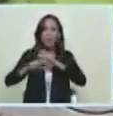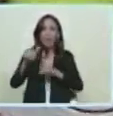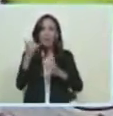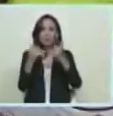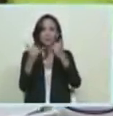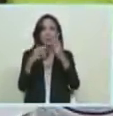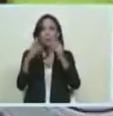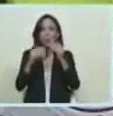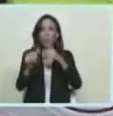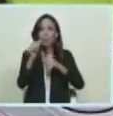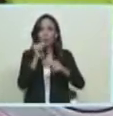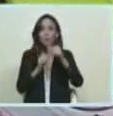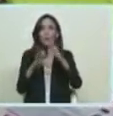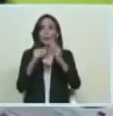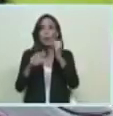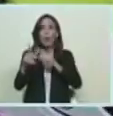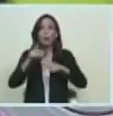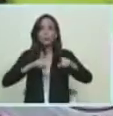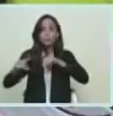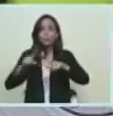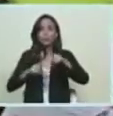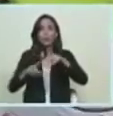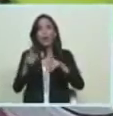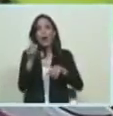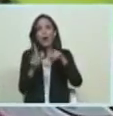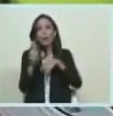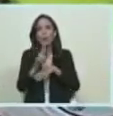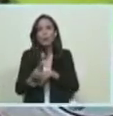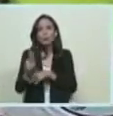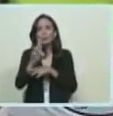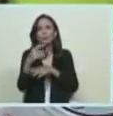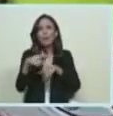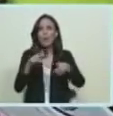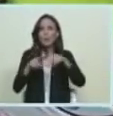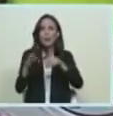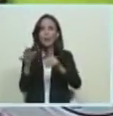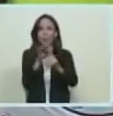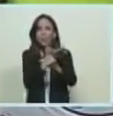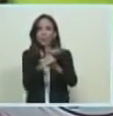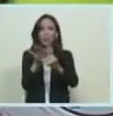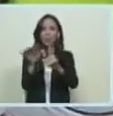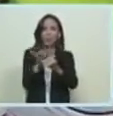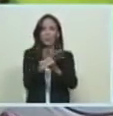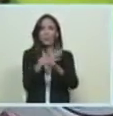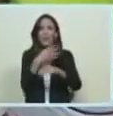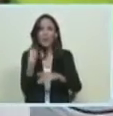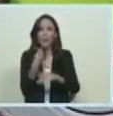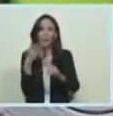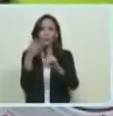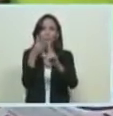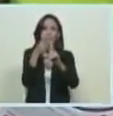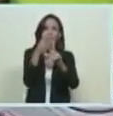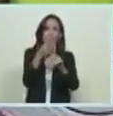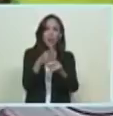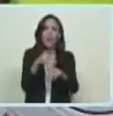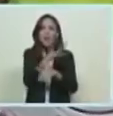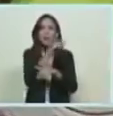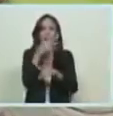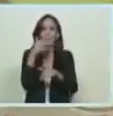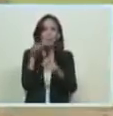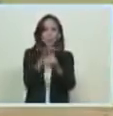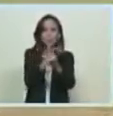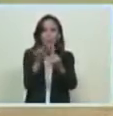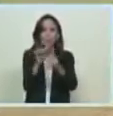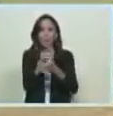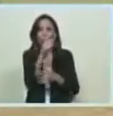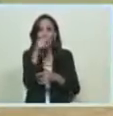Son métodos de dominación que utilizan los grandes sistemas mundiales, presidente, para atacar, para adormecernos a la juventud. Y